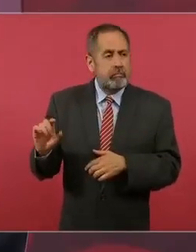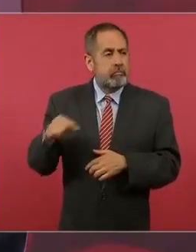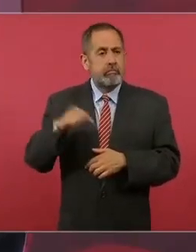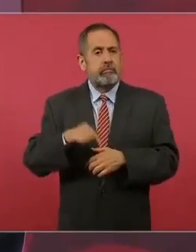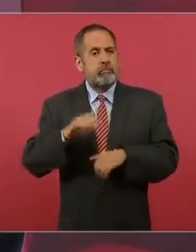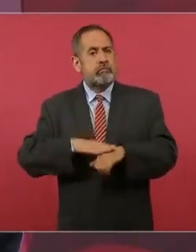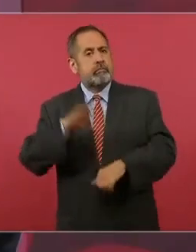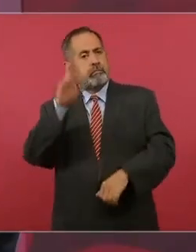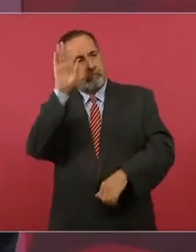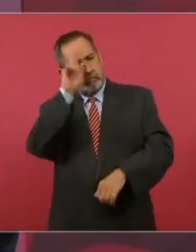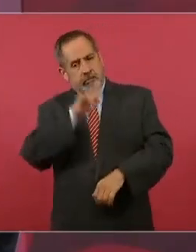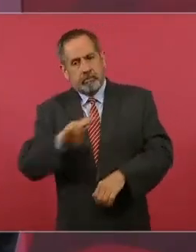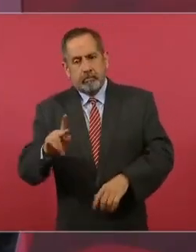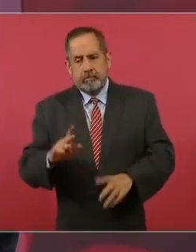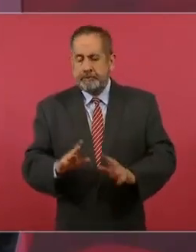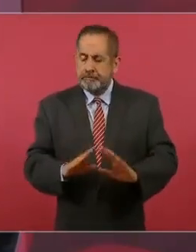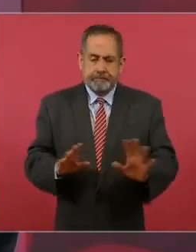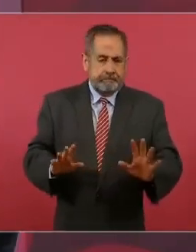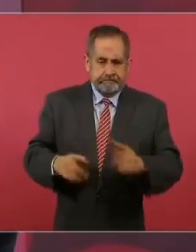el costo